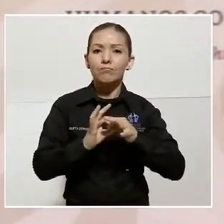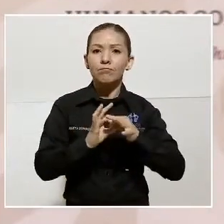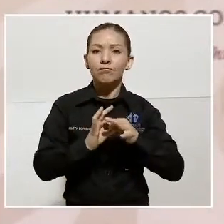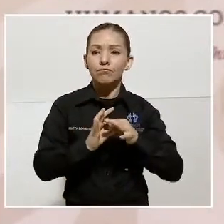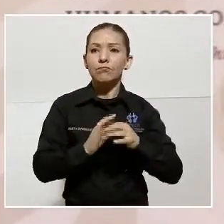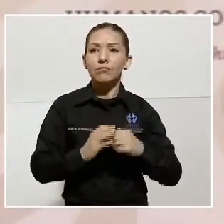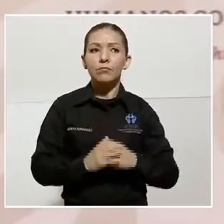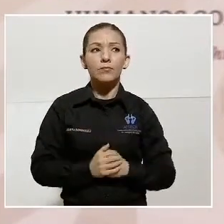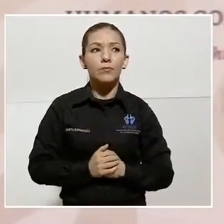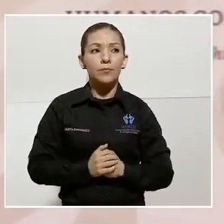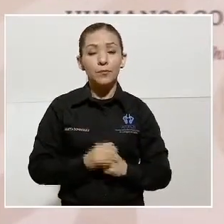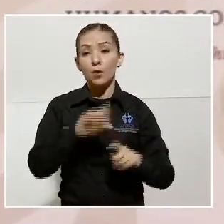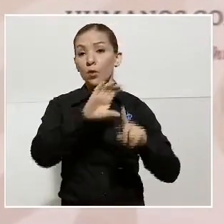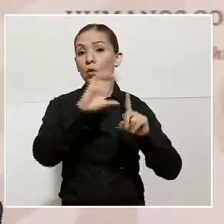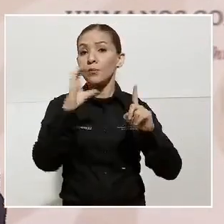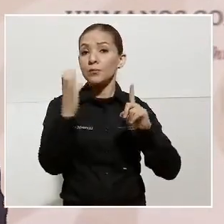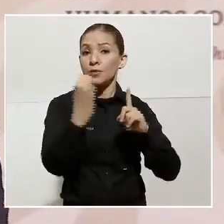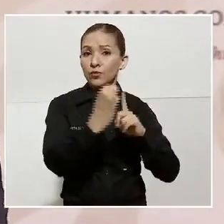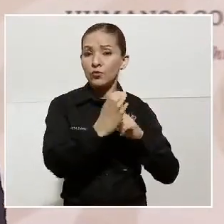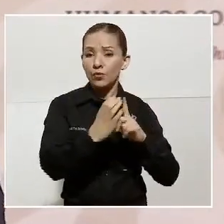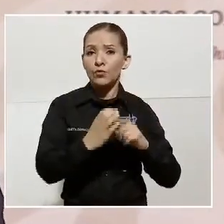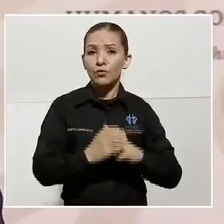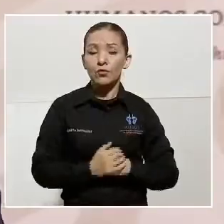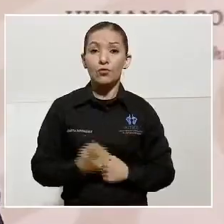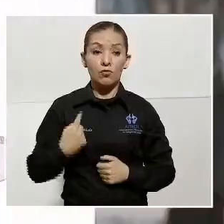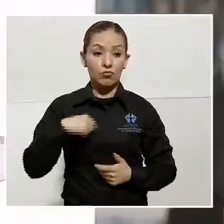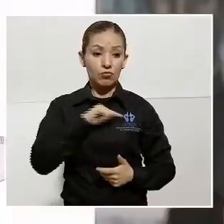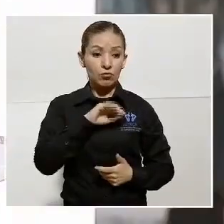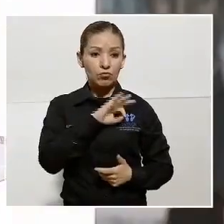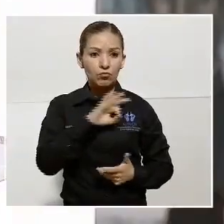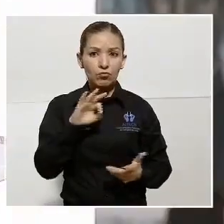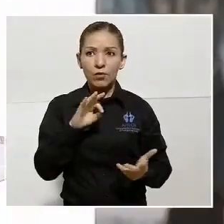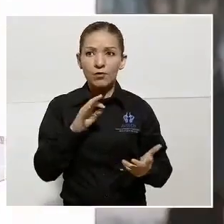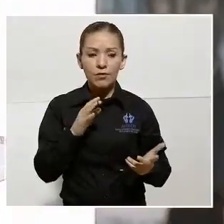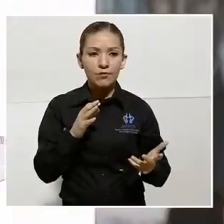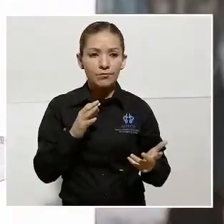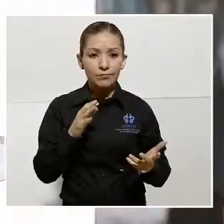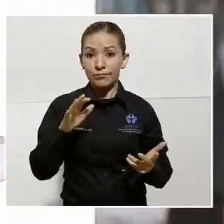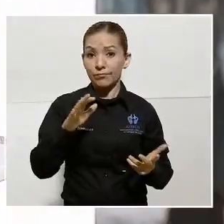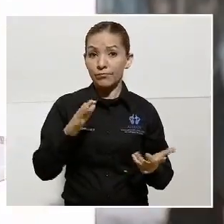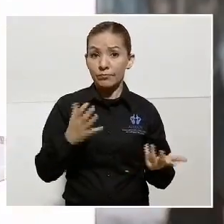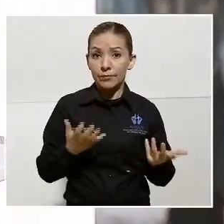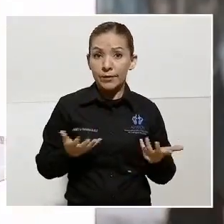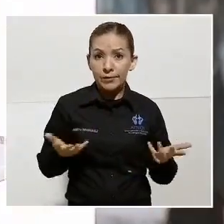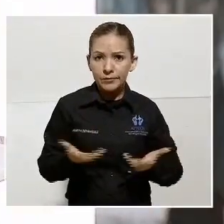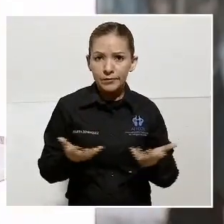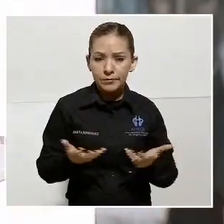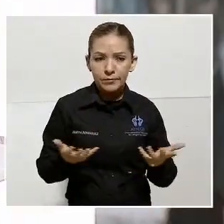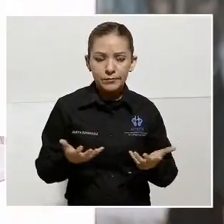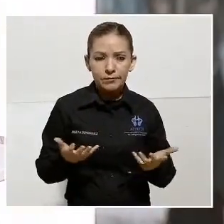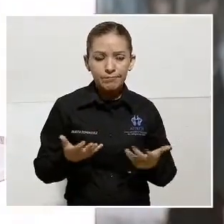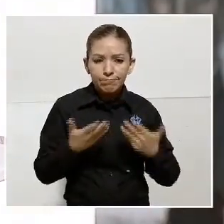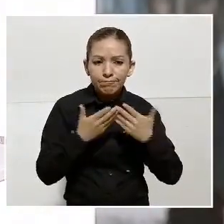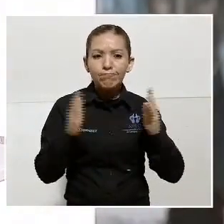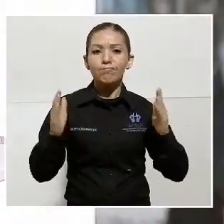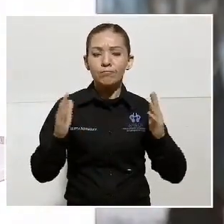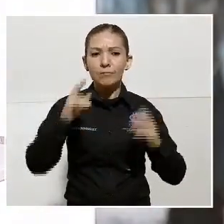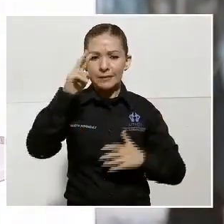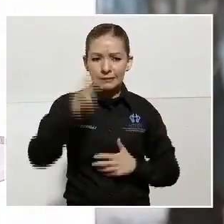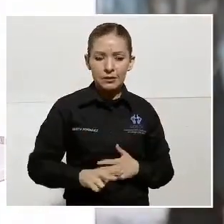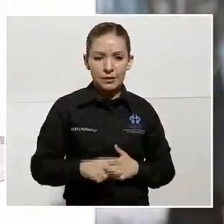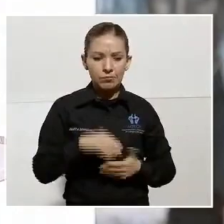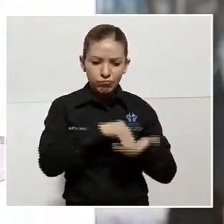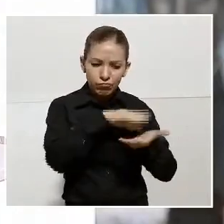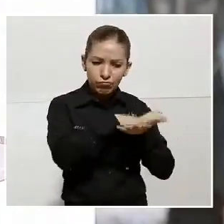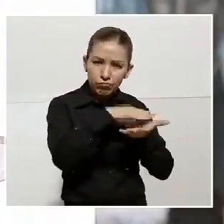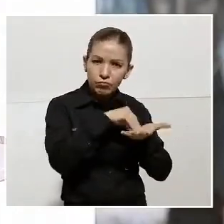para colaborar con esta comisión y que se pueda acceder pues a esta verdad a través de los